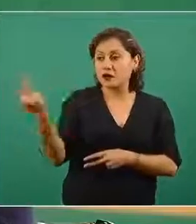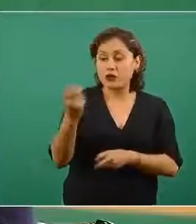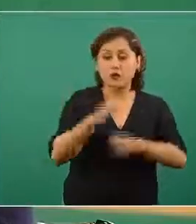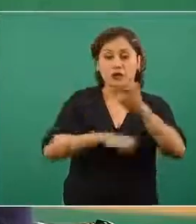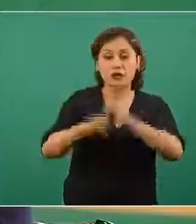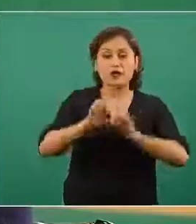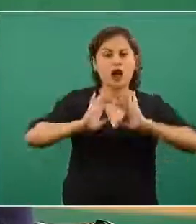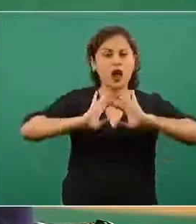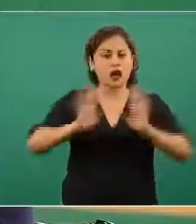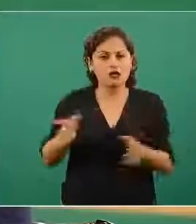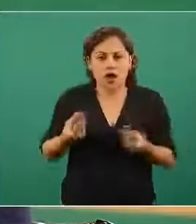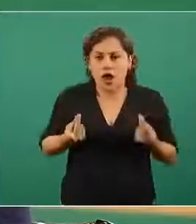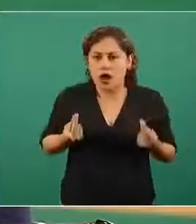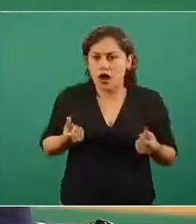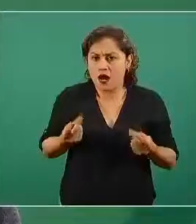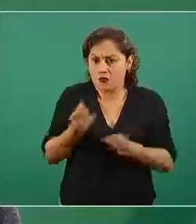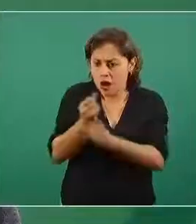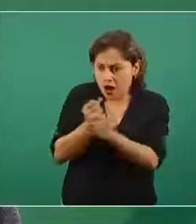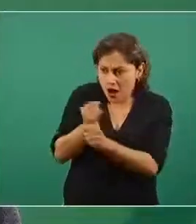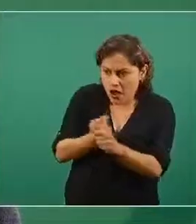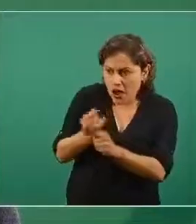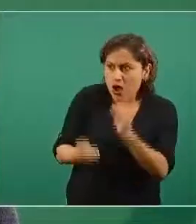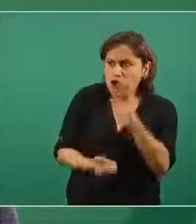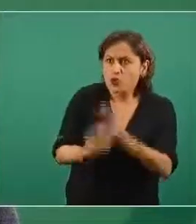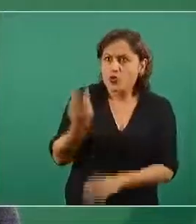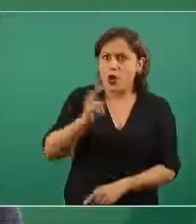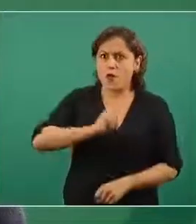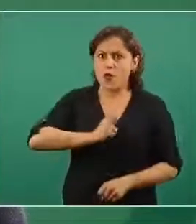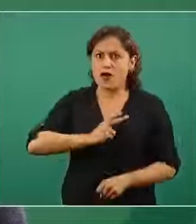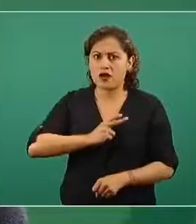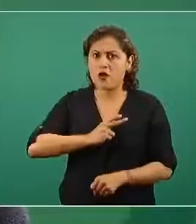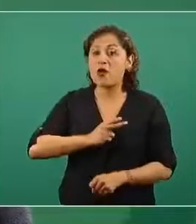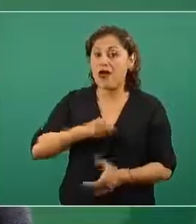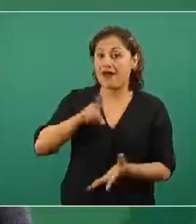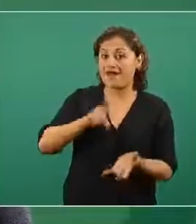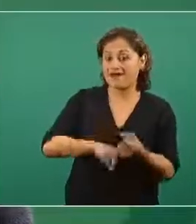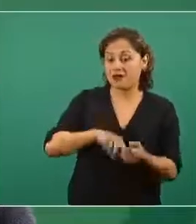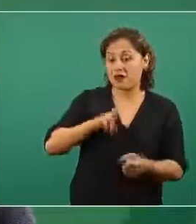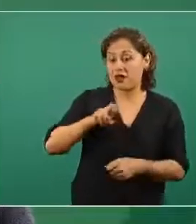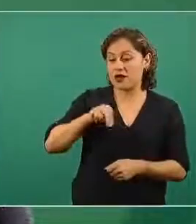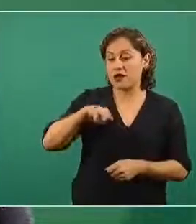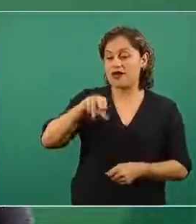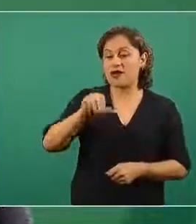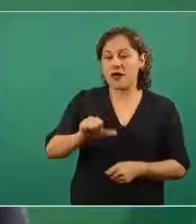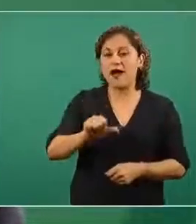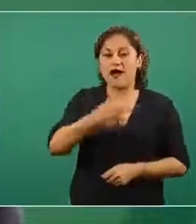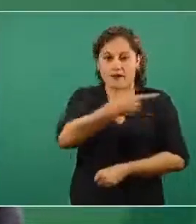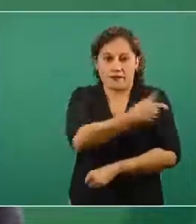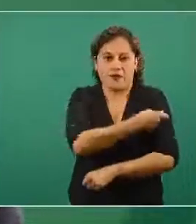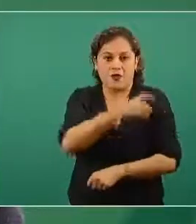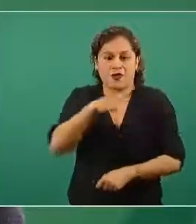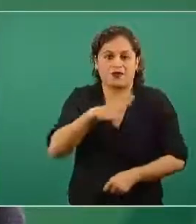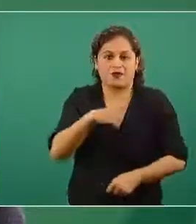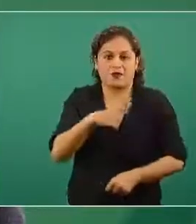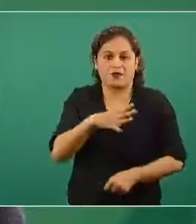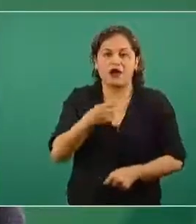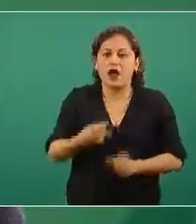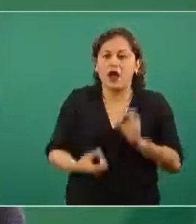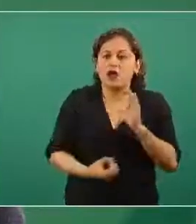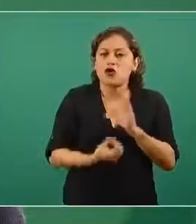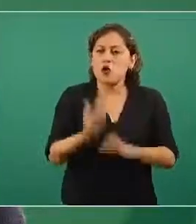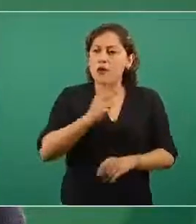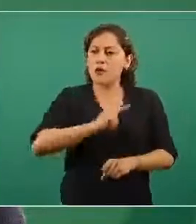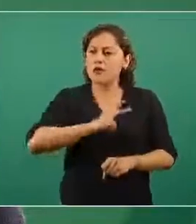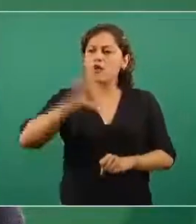de producción, dado la tecnología que se tiene de este RNA mensajero, pueden incorporar las nuevas variantes y entonces en